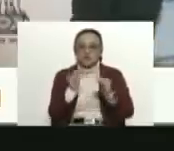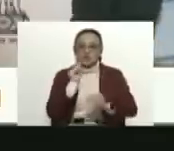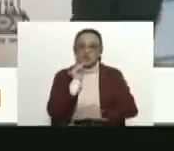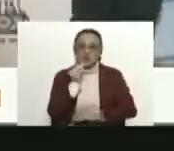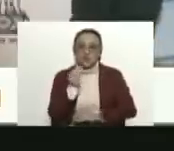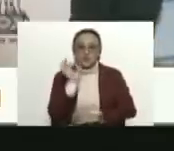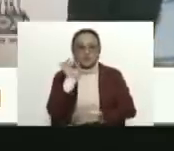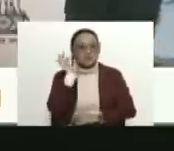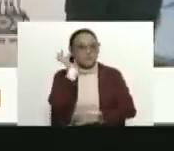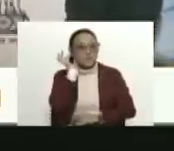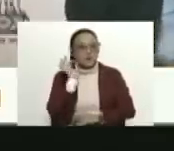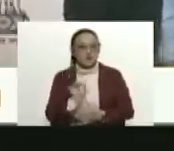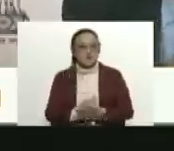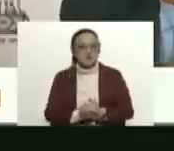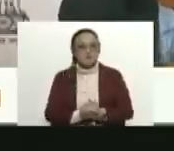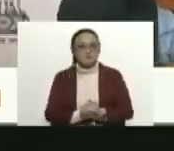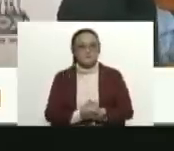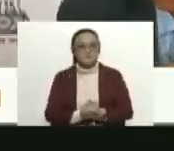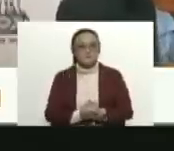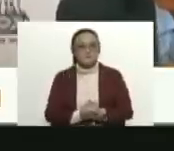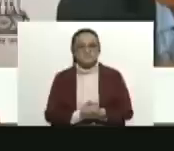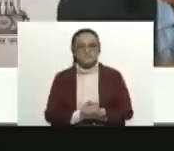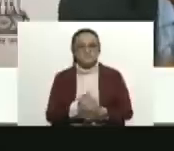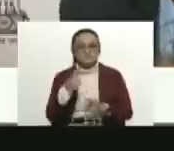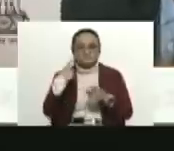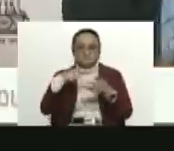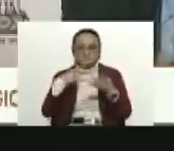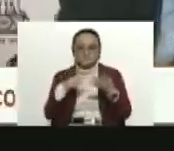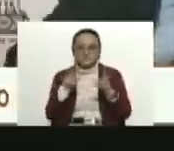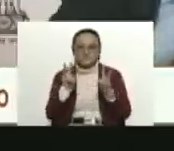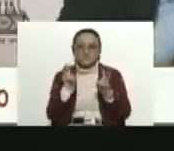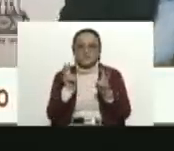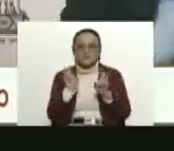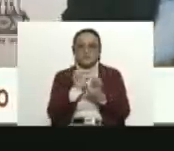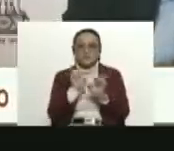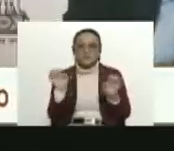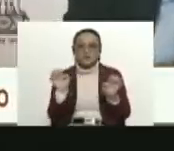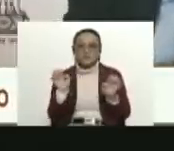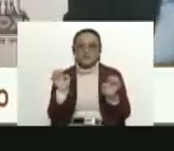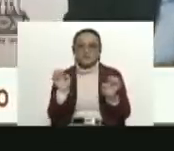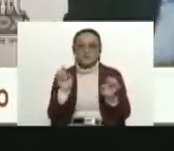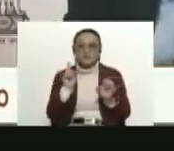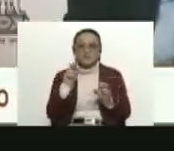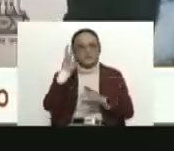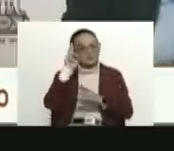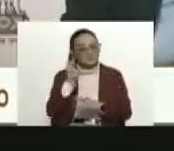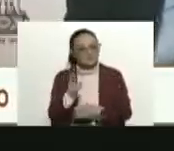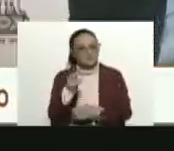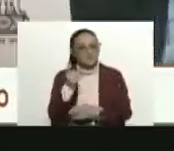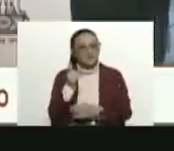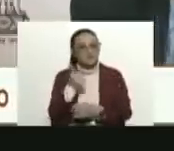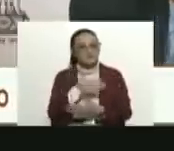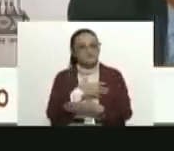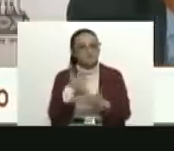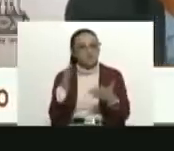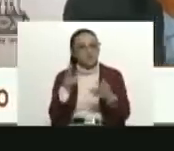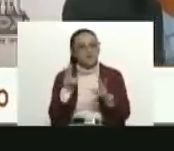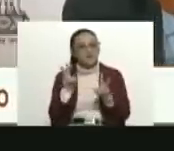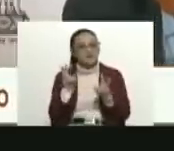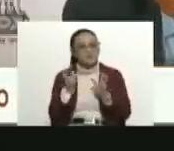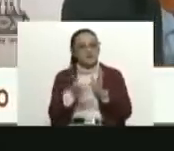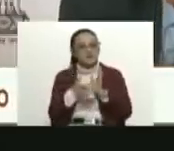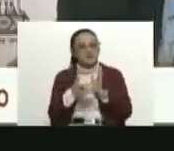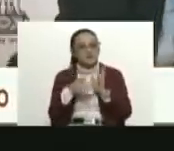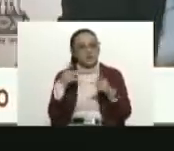y mujeres. Además de diversificar la base educativa, hay que reconocer que tenemos que ampliar también el tejido